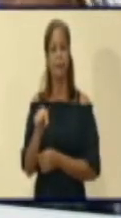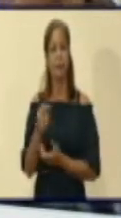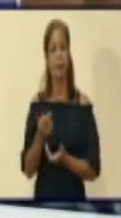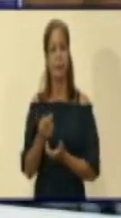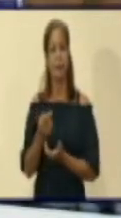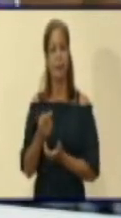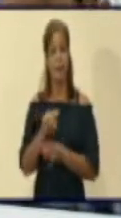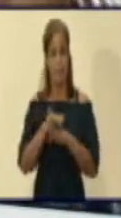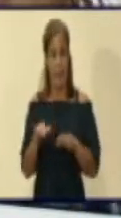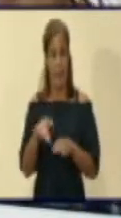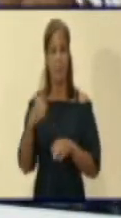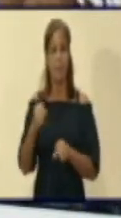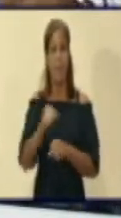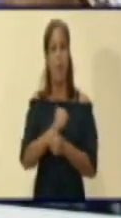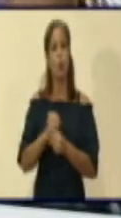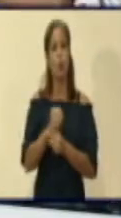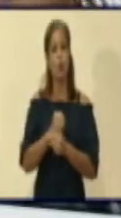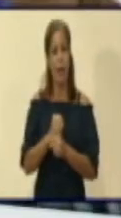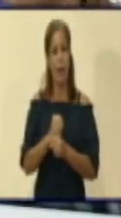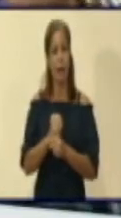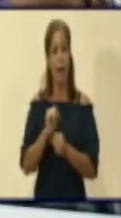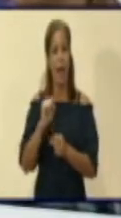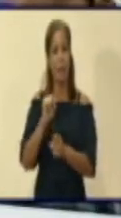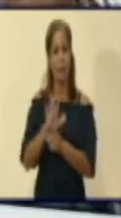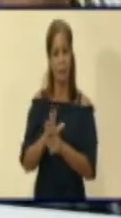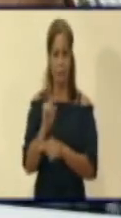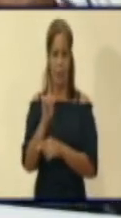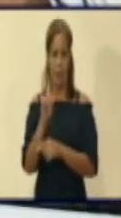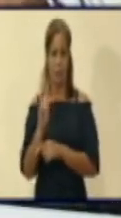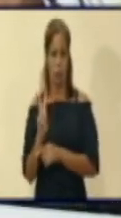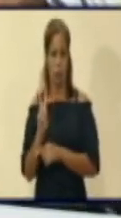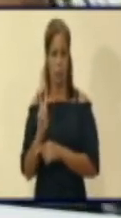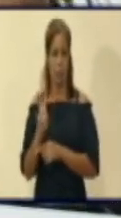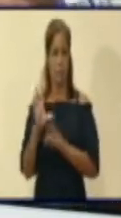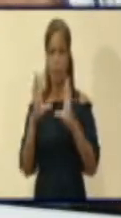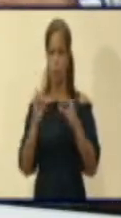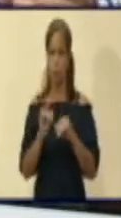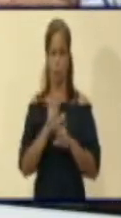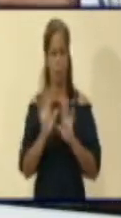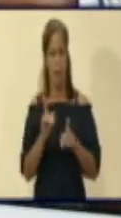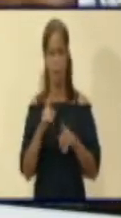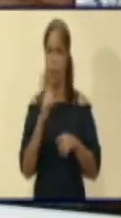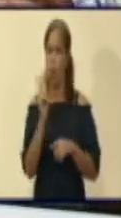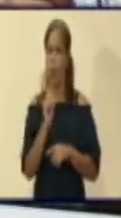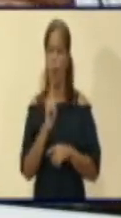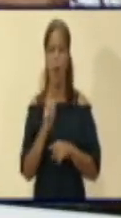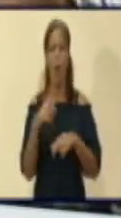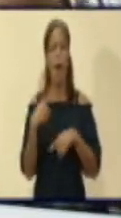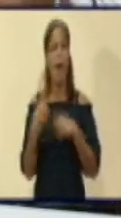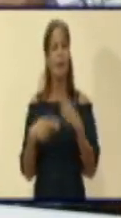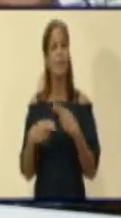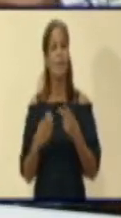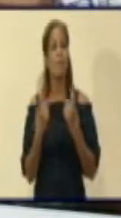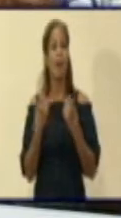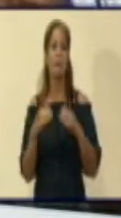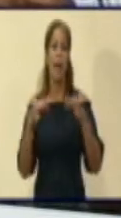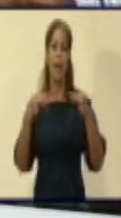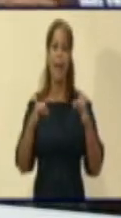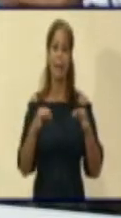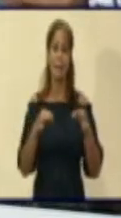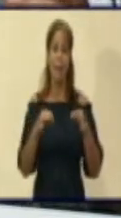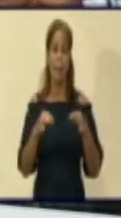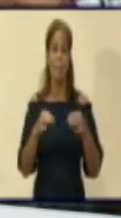use a partir de hoy 12 de la noche, no necesita ningún otro documento. Ni carta, ni nada por el estilo. El que no tiene la pegatina,